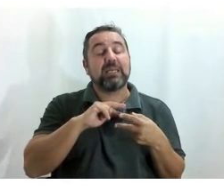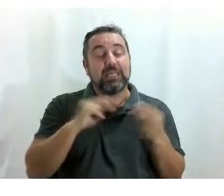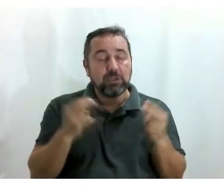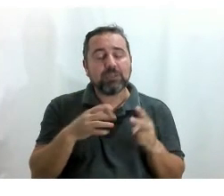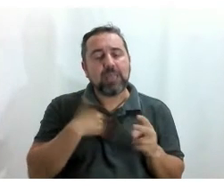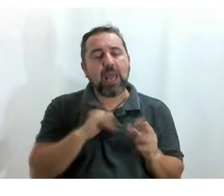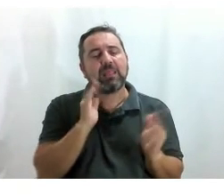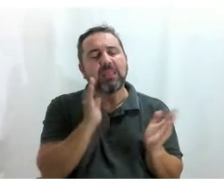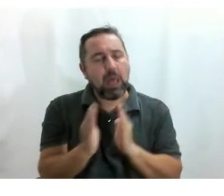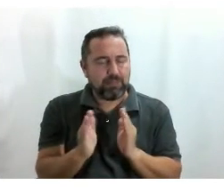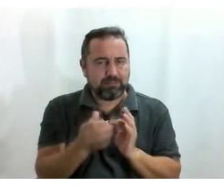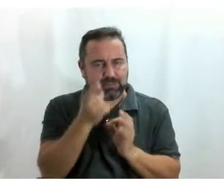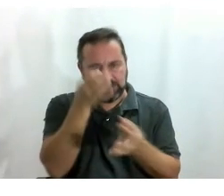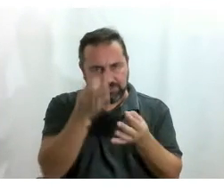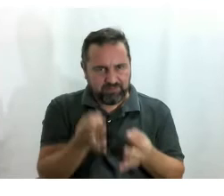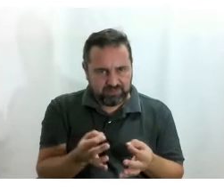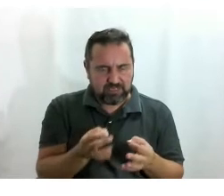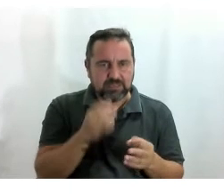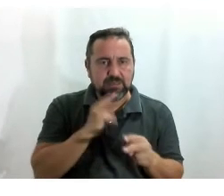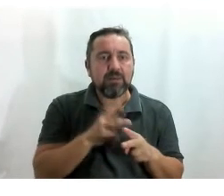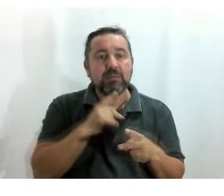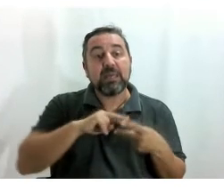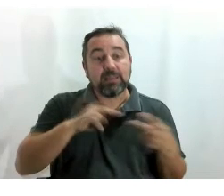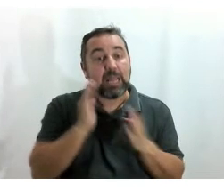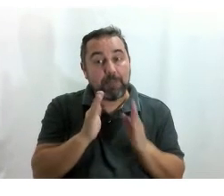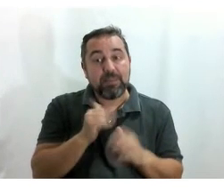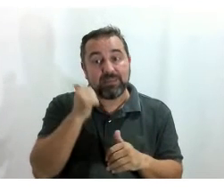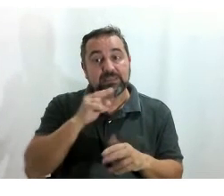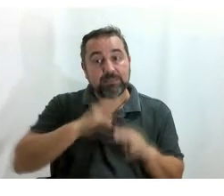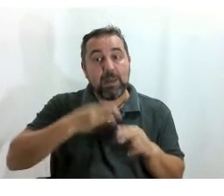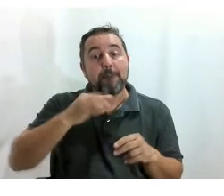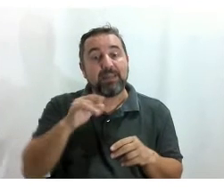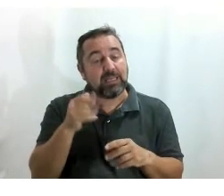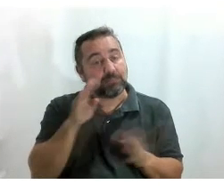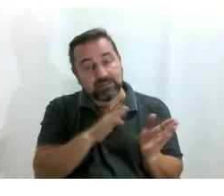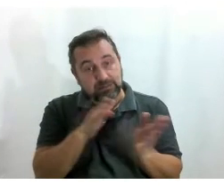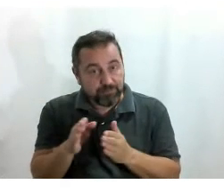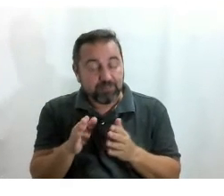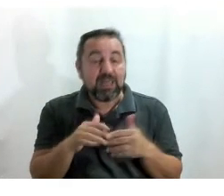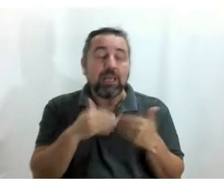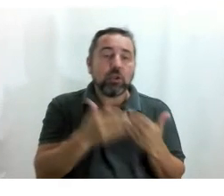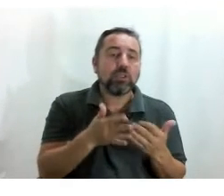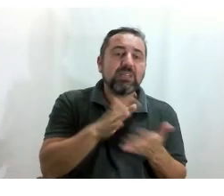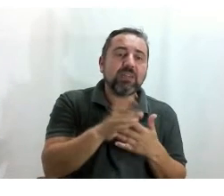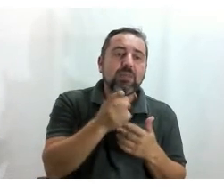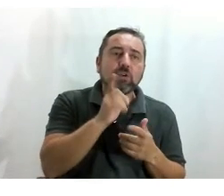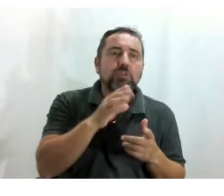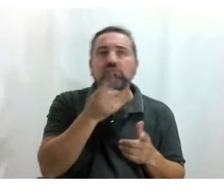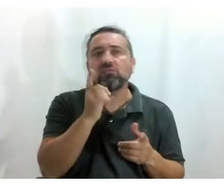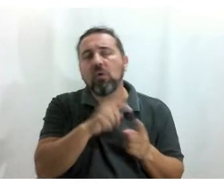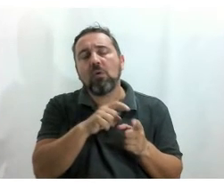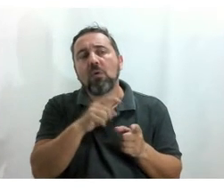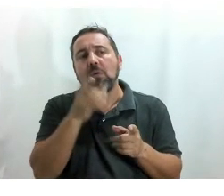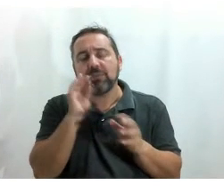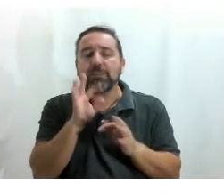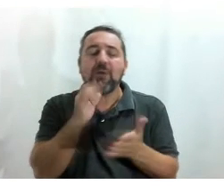mucho más específicas, como son las terapias génicas de las que nos va a hablar Matías. Entonces, en cierto modo no es que sean excluyentes, pero sí que es verdad que